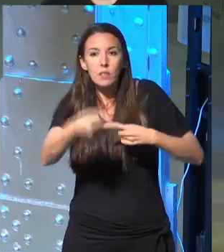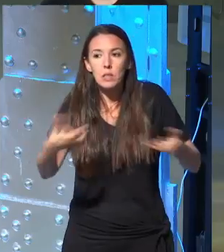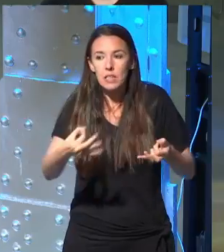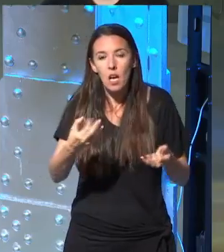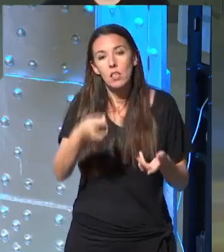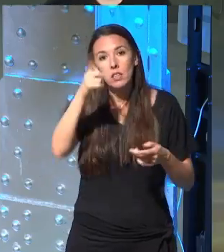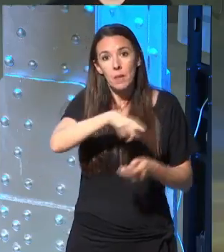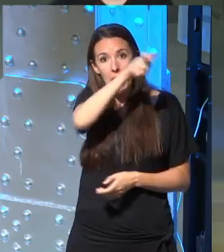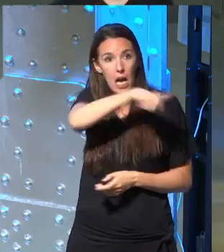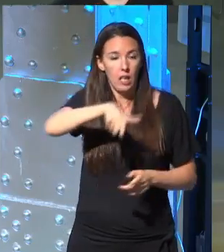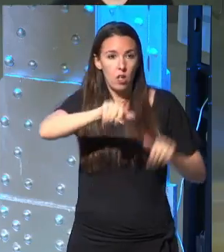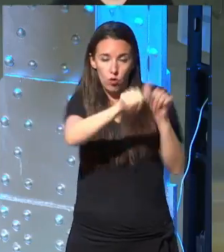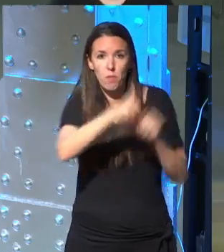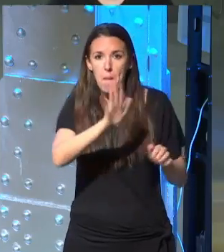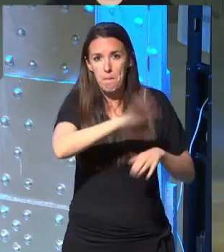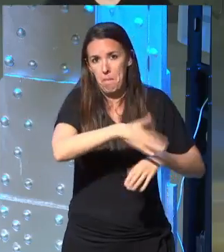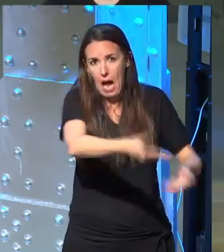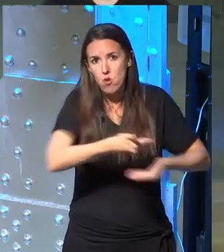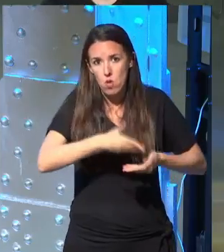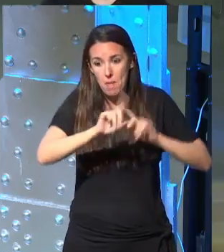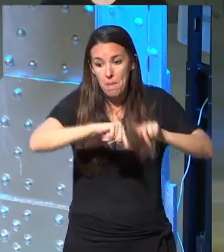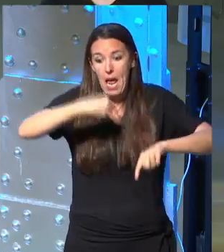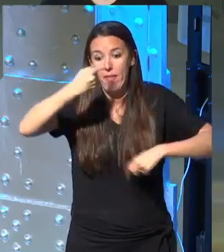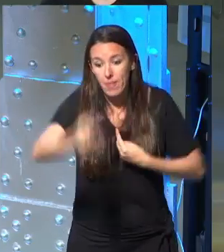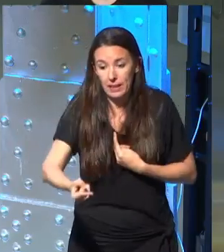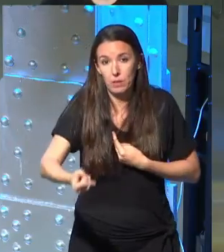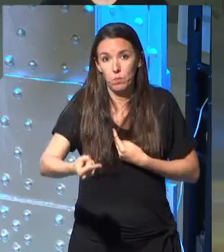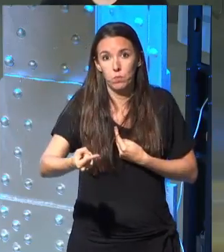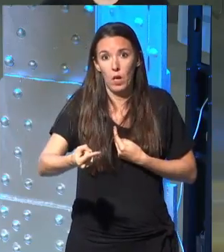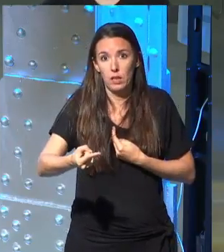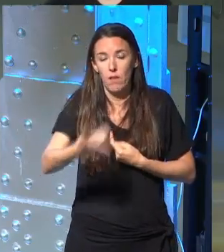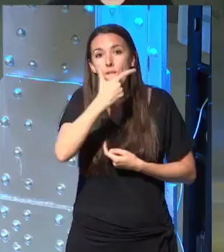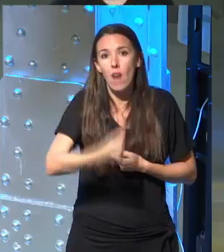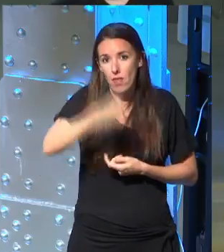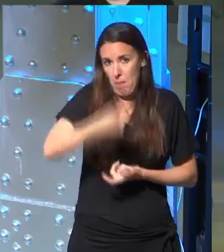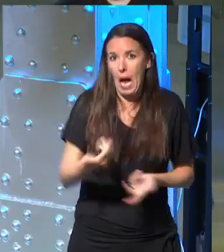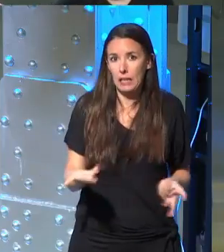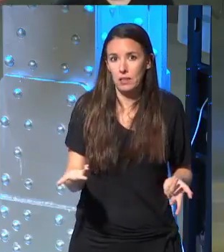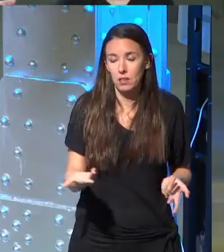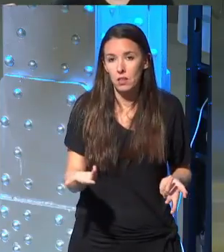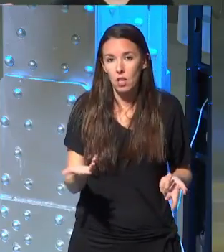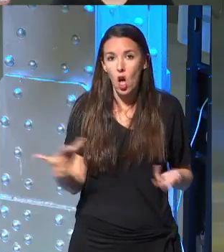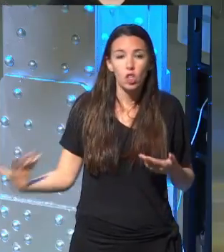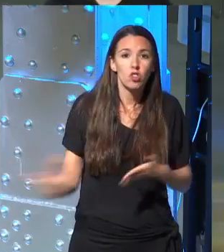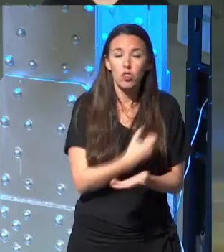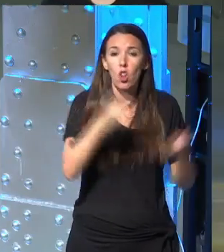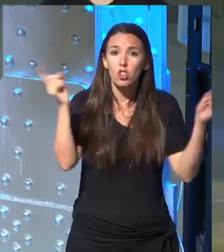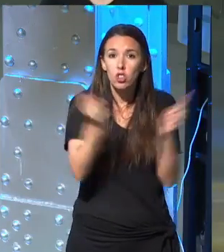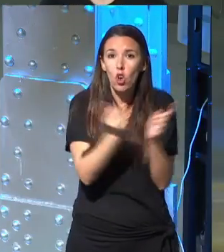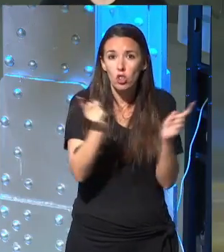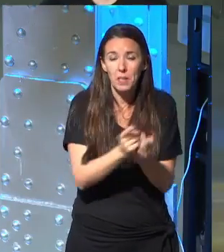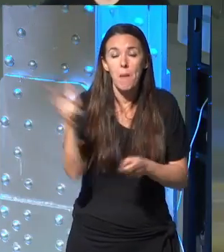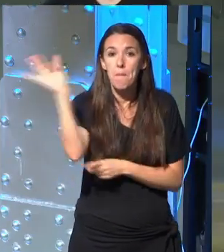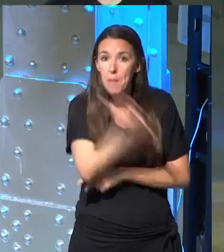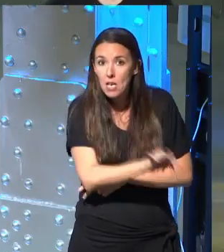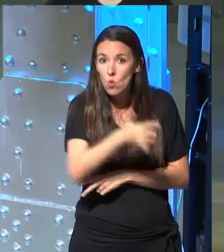y gente con los medios para ayudarme a que lo siguiente que cuente, pues sea más fácil hacerlo. O sea, para que te hagas una idea, todos los cortometrajes y la película que